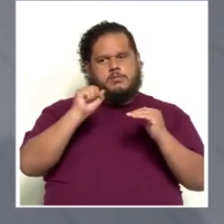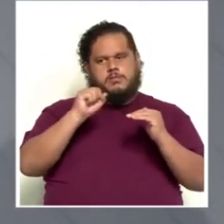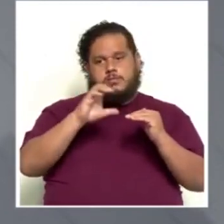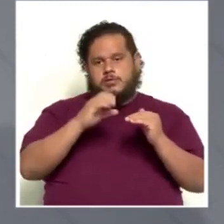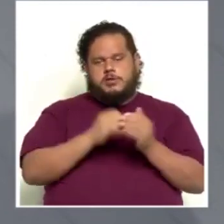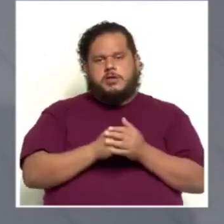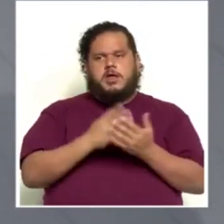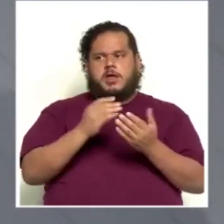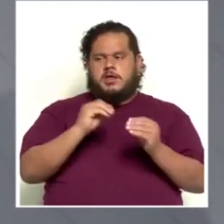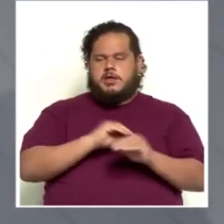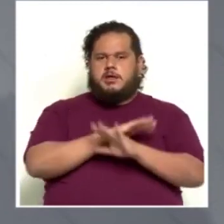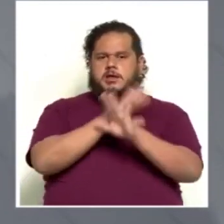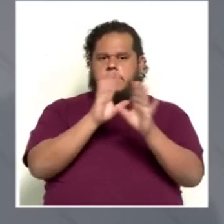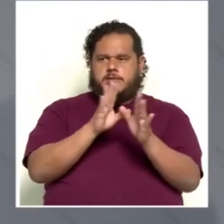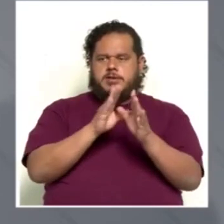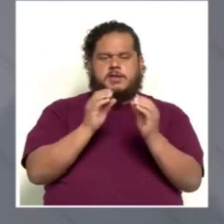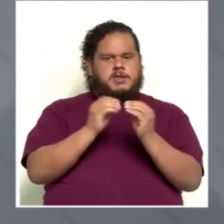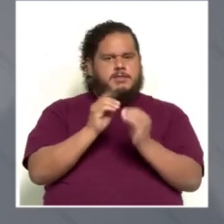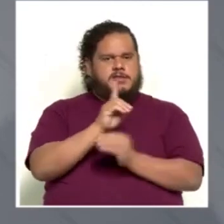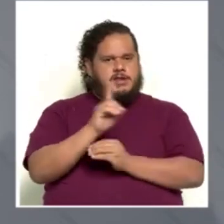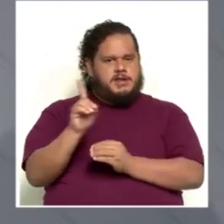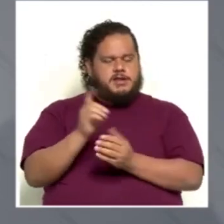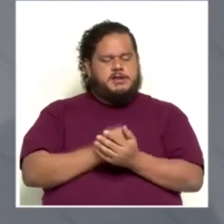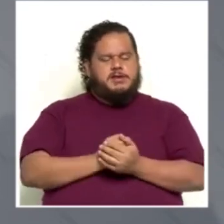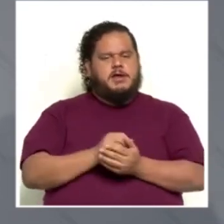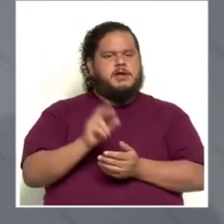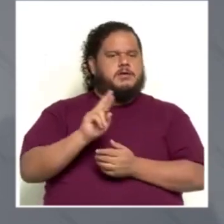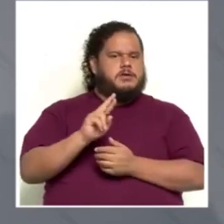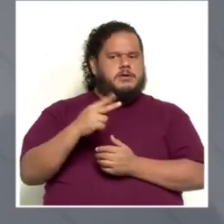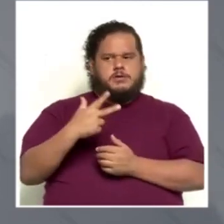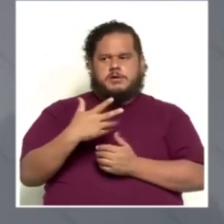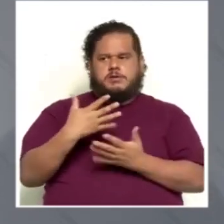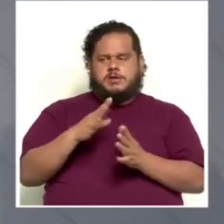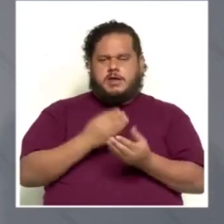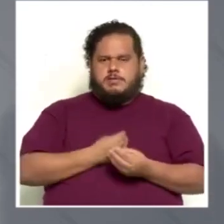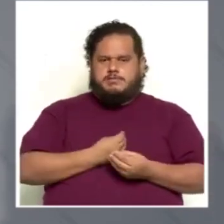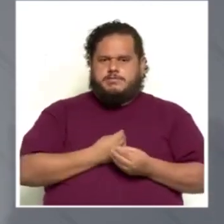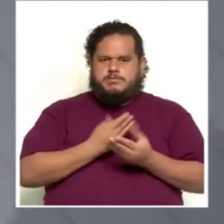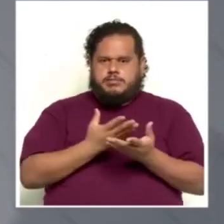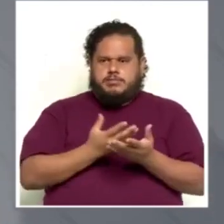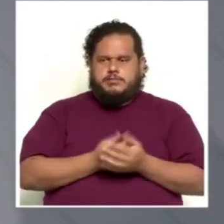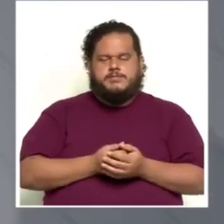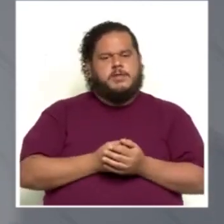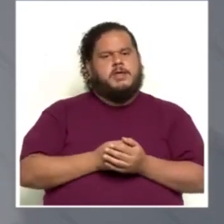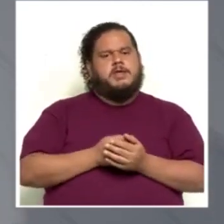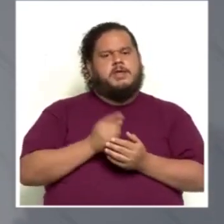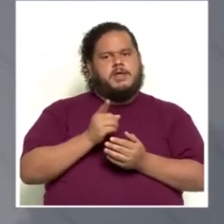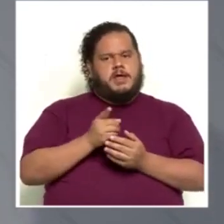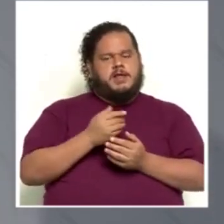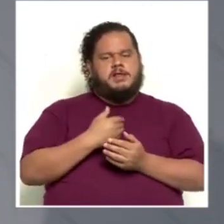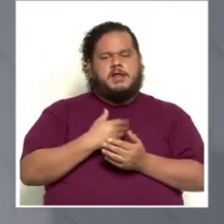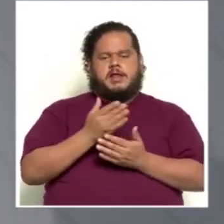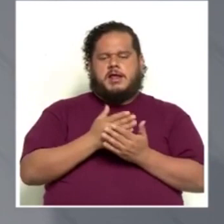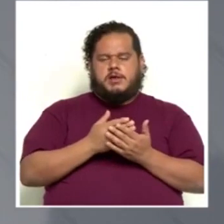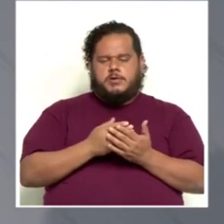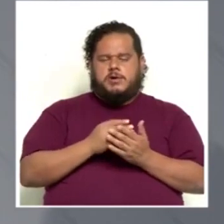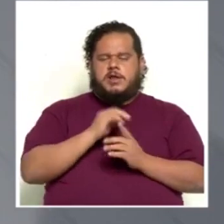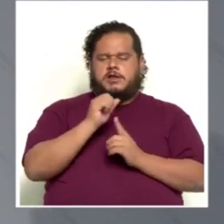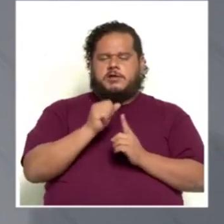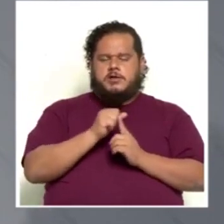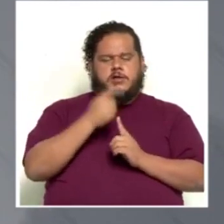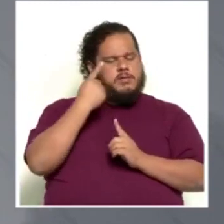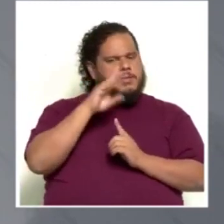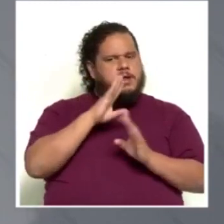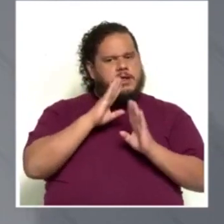claramente está más a la derecha, ¿verdad? Rodrigo Chávez ha manifestado que tendría ciertas reservas para conversar